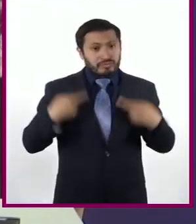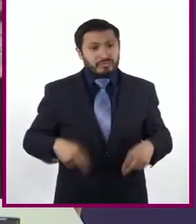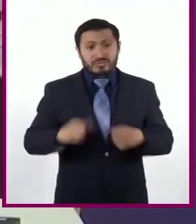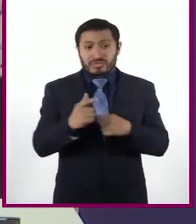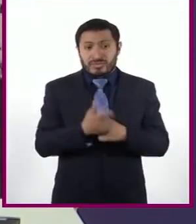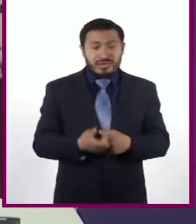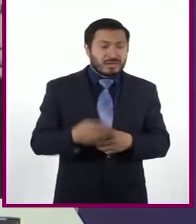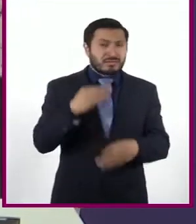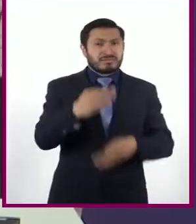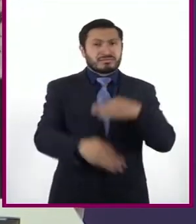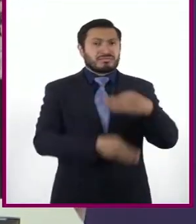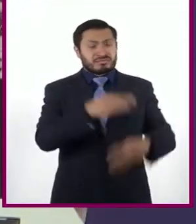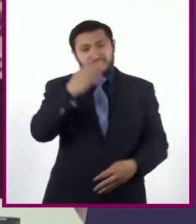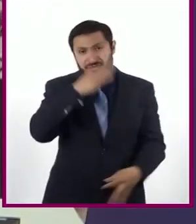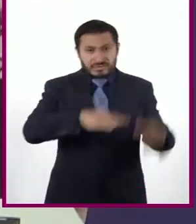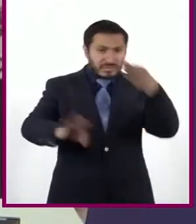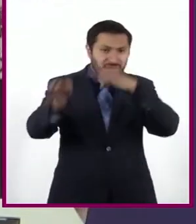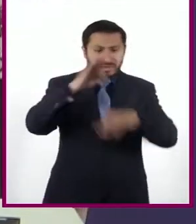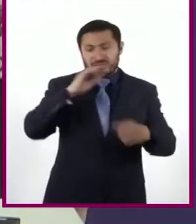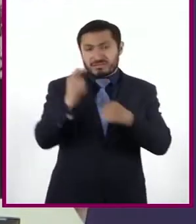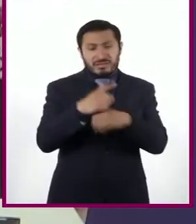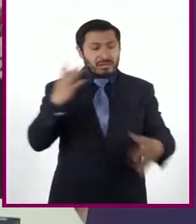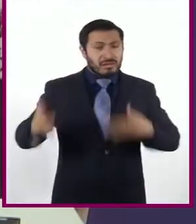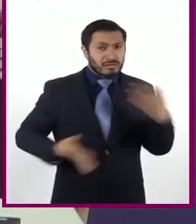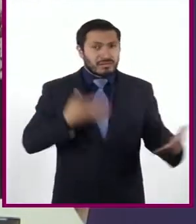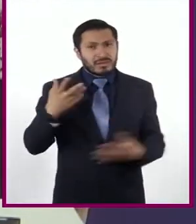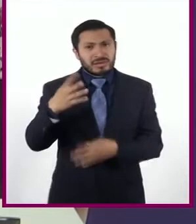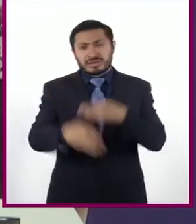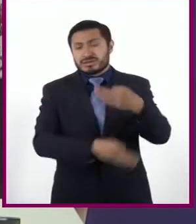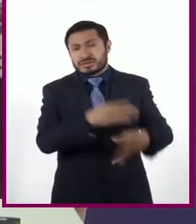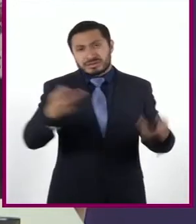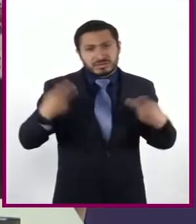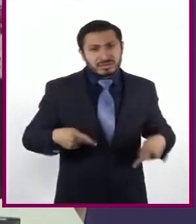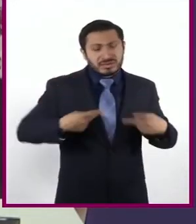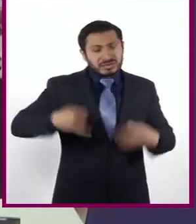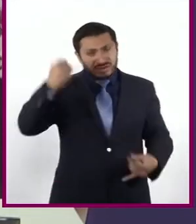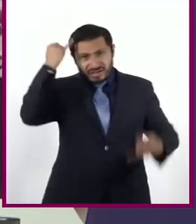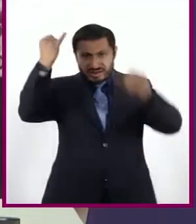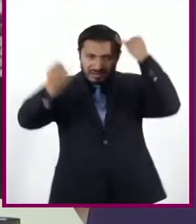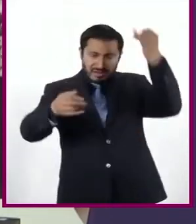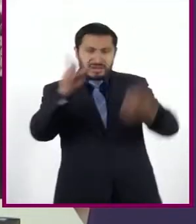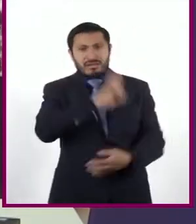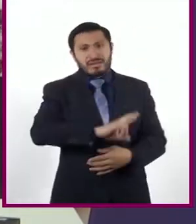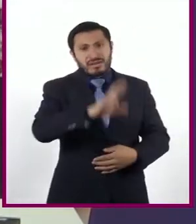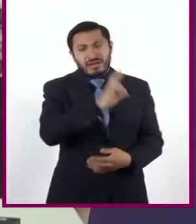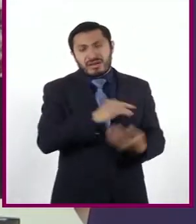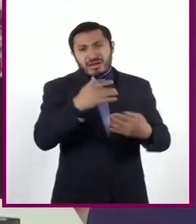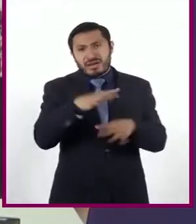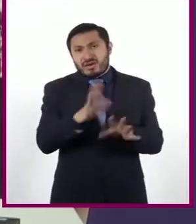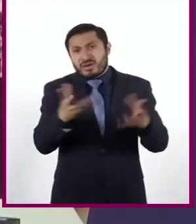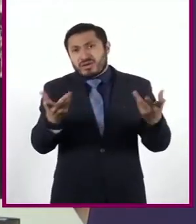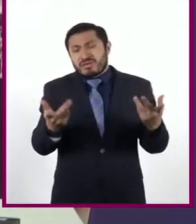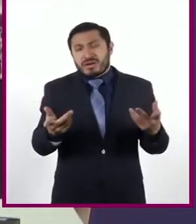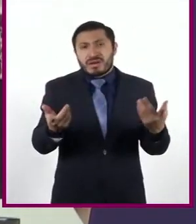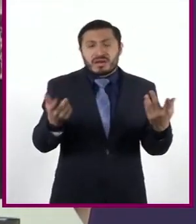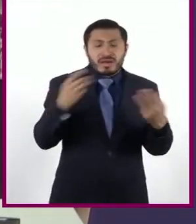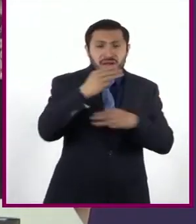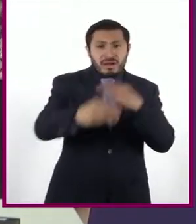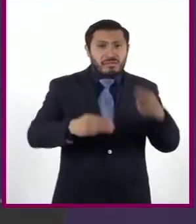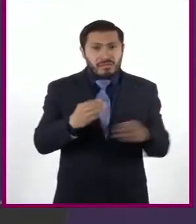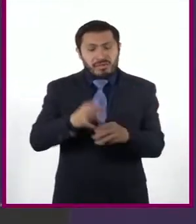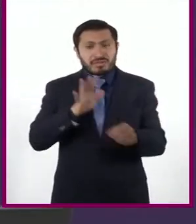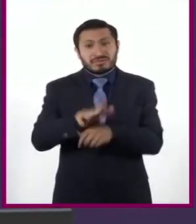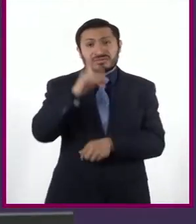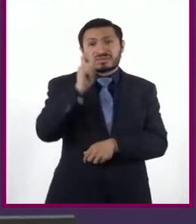todas celebran y hacen fiestas a su modo, y todas tienen ideas particulares sobre el mundo y lo que significa ser